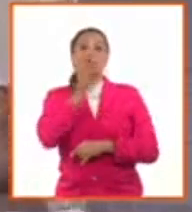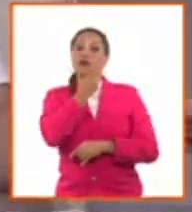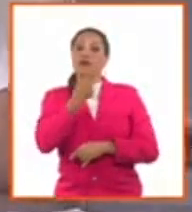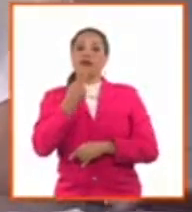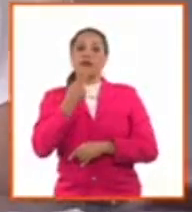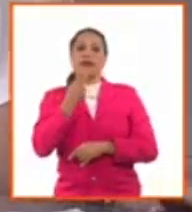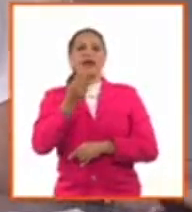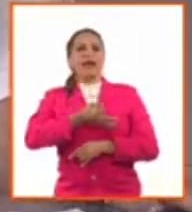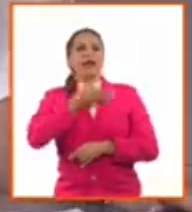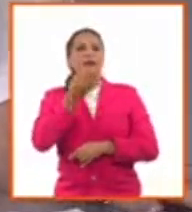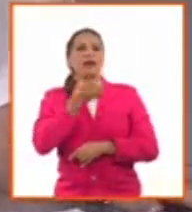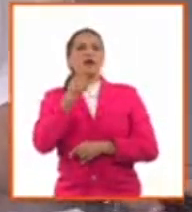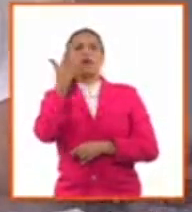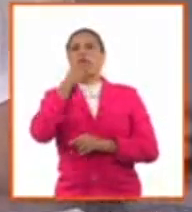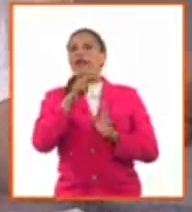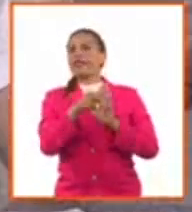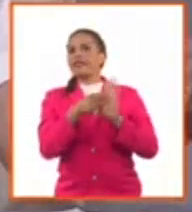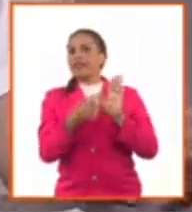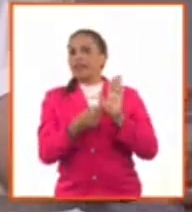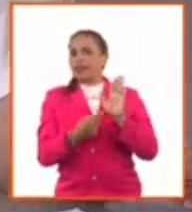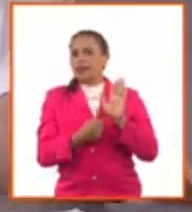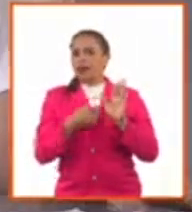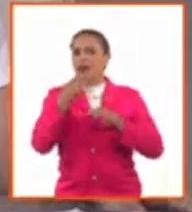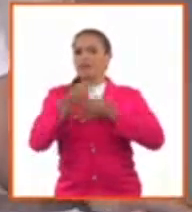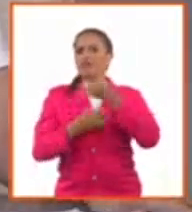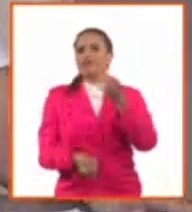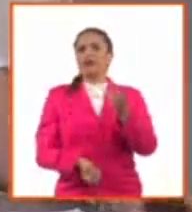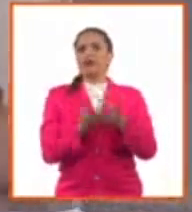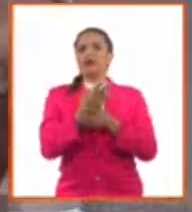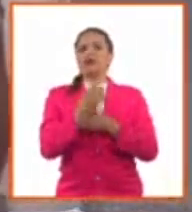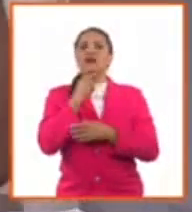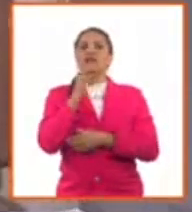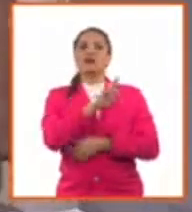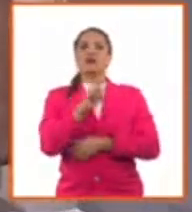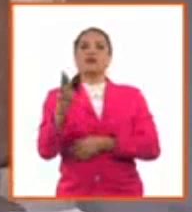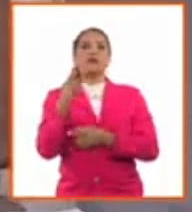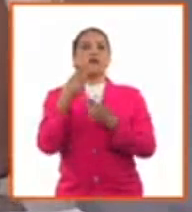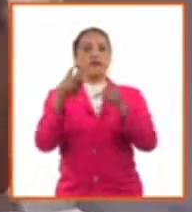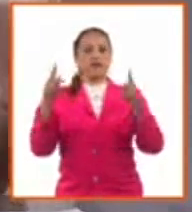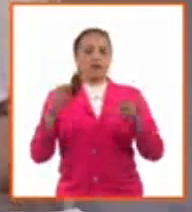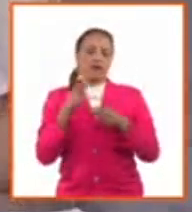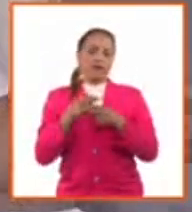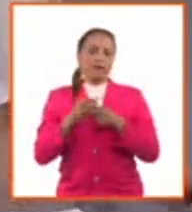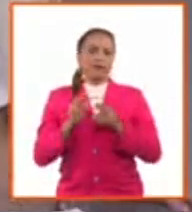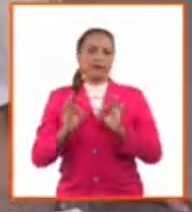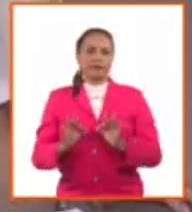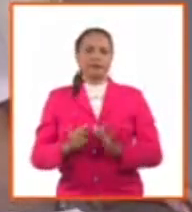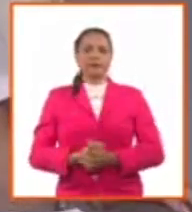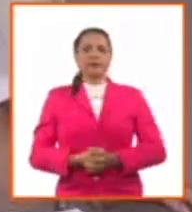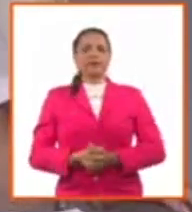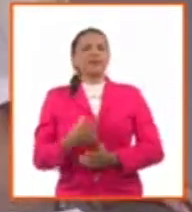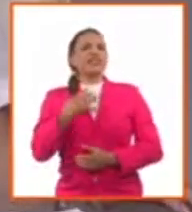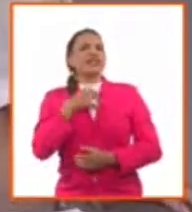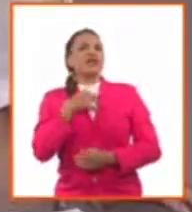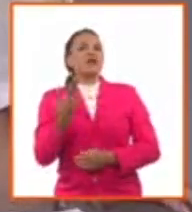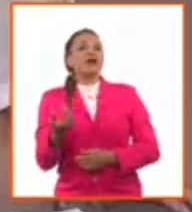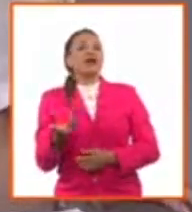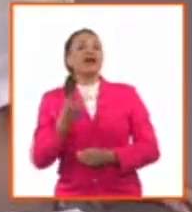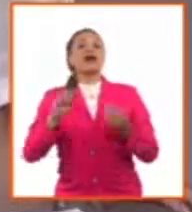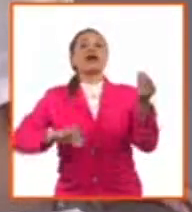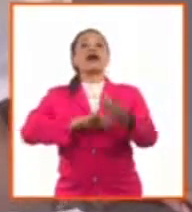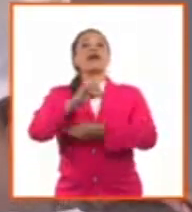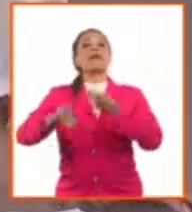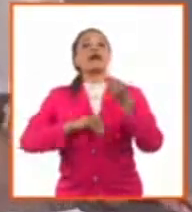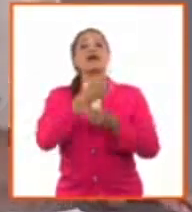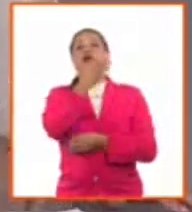exactamente, pero además también decía un artículo interesantísimo por la creación de revolucionarios profesionales, se llama, que teníamos que